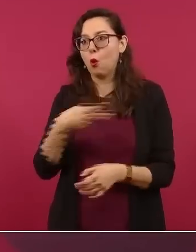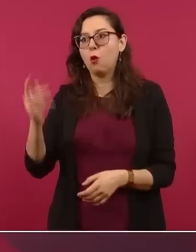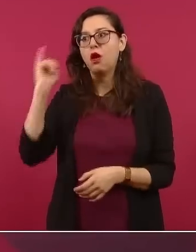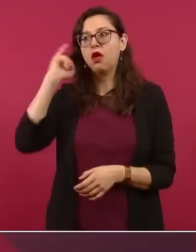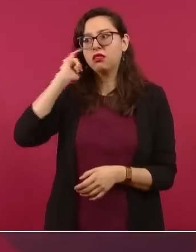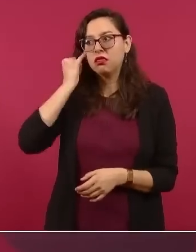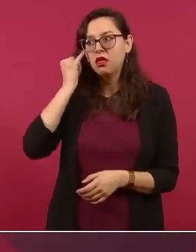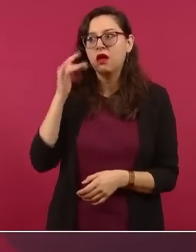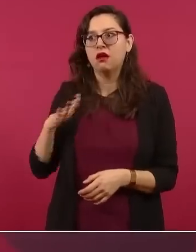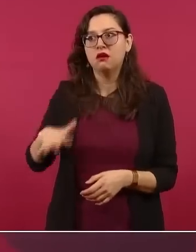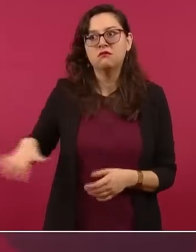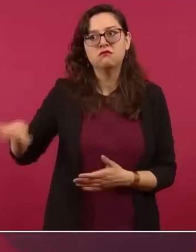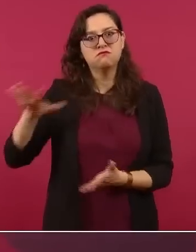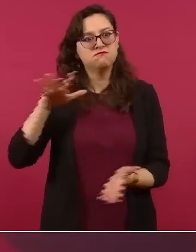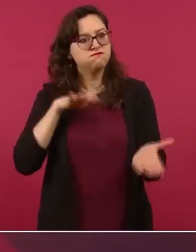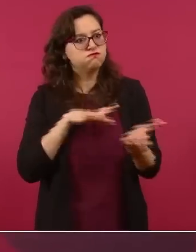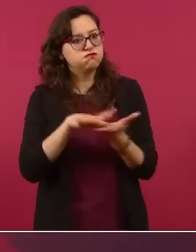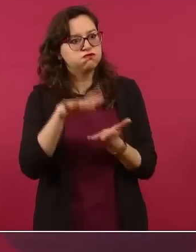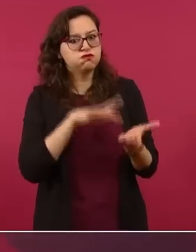lamentablemente mucho